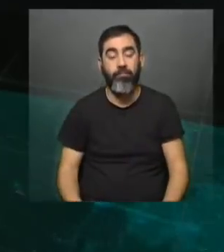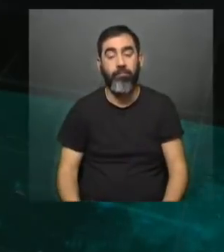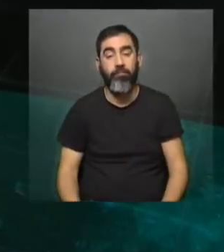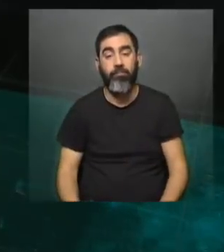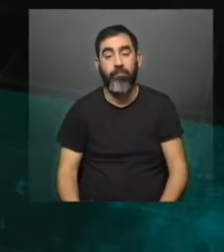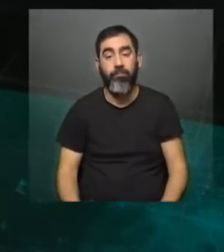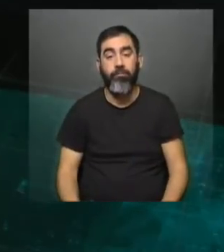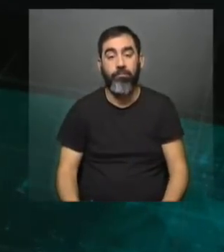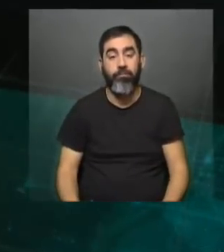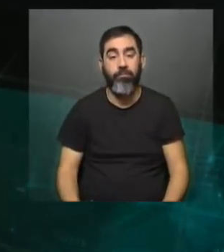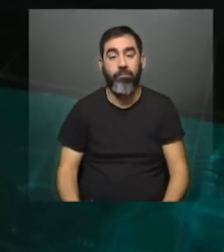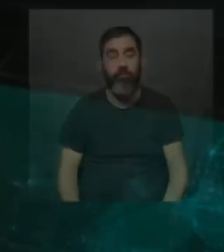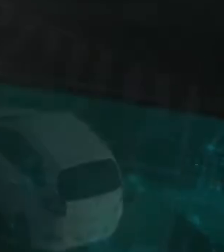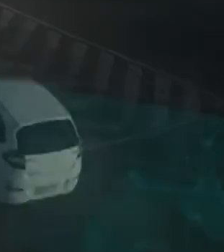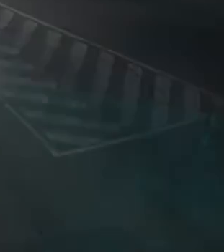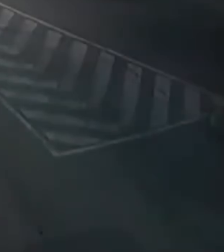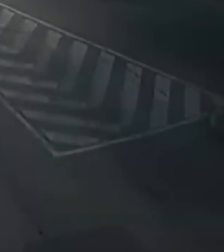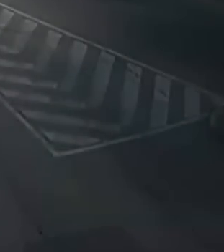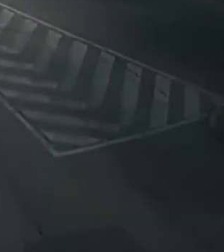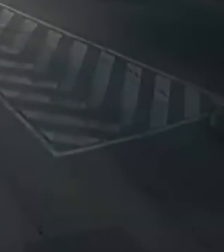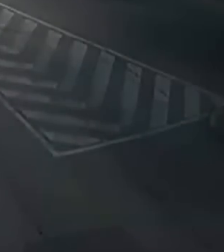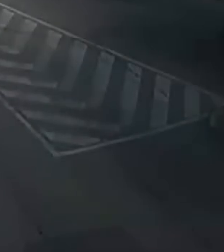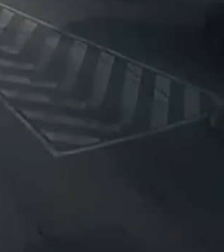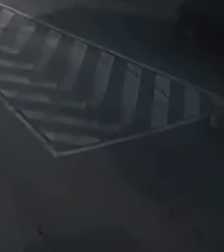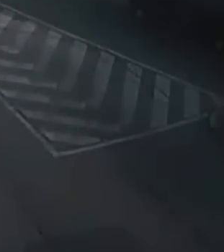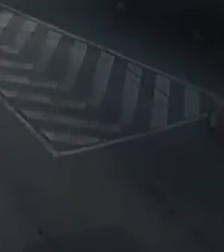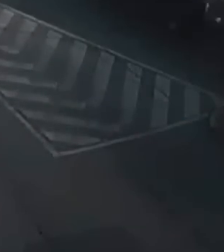las primeras noticias No encontramos Chau